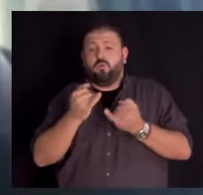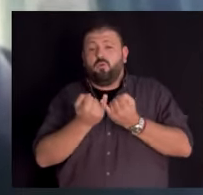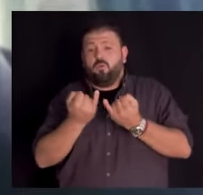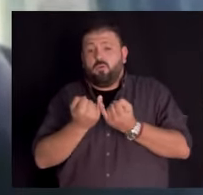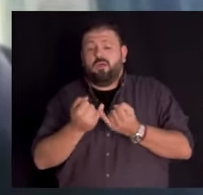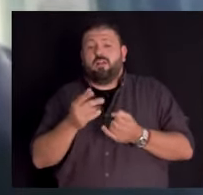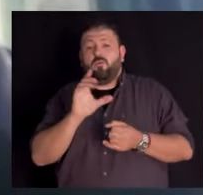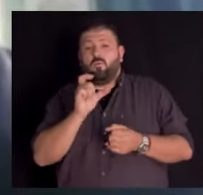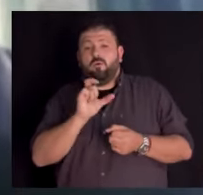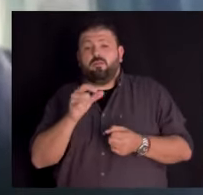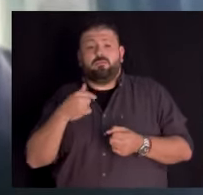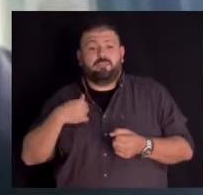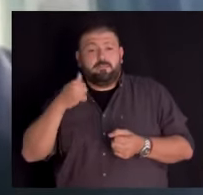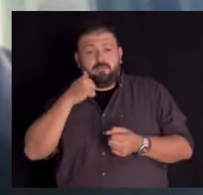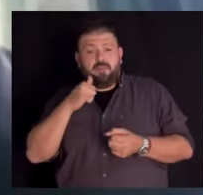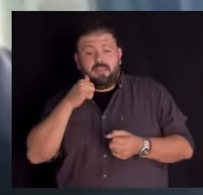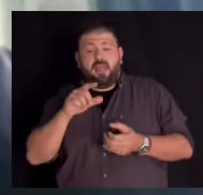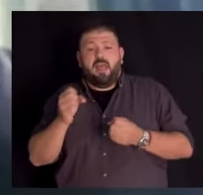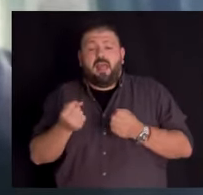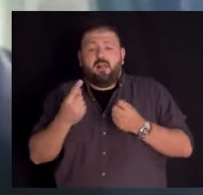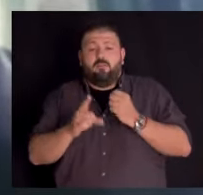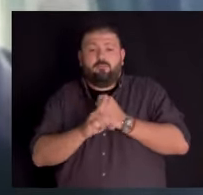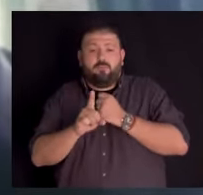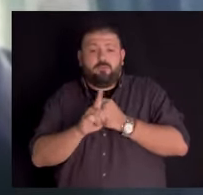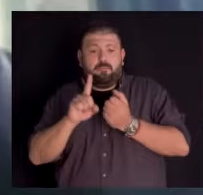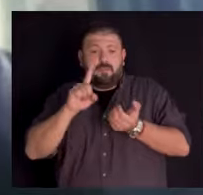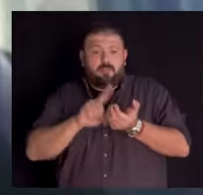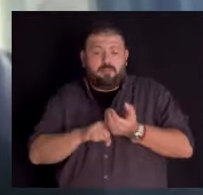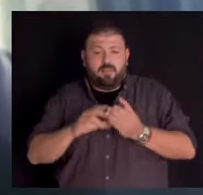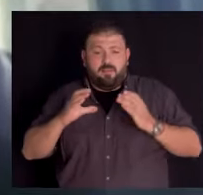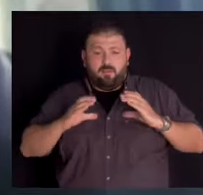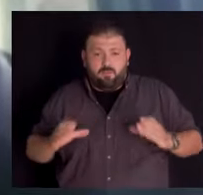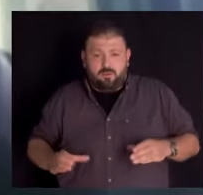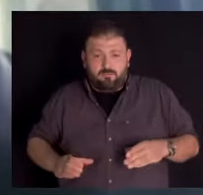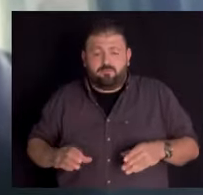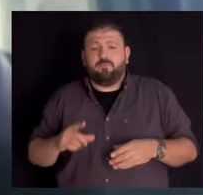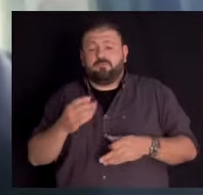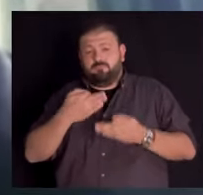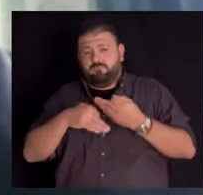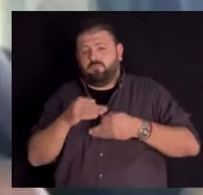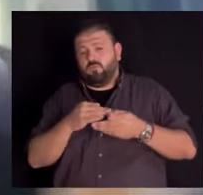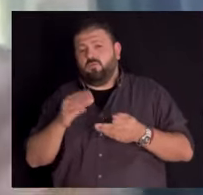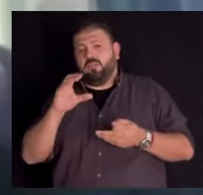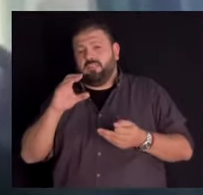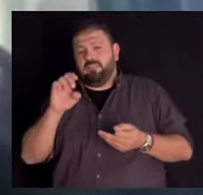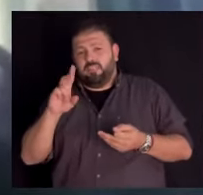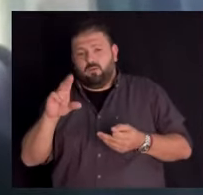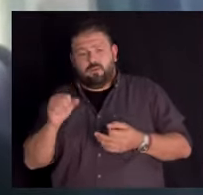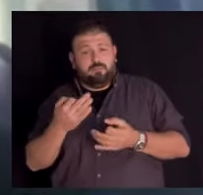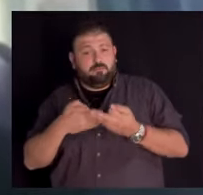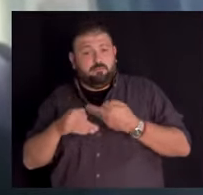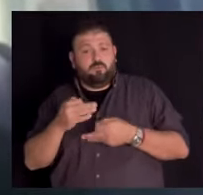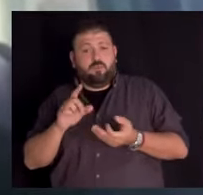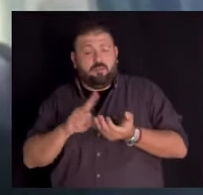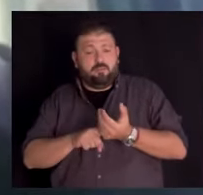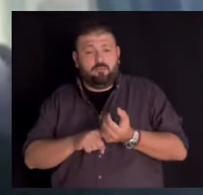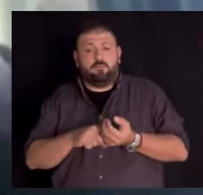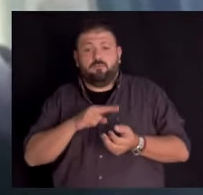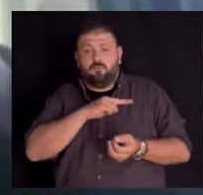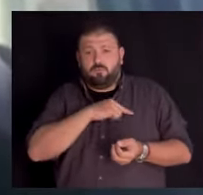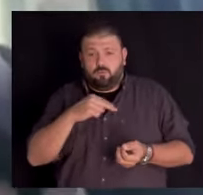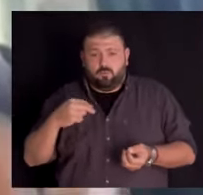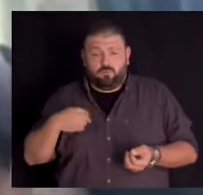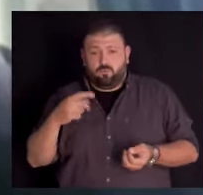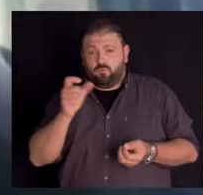algo externo, es provocado por algo interno. Tiene que ver con el sistema nervioso y el sistema inmunológico. Entonces, si nosotros